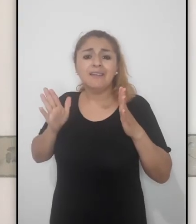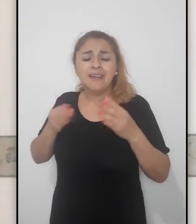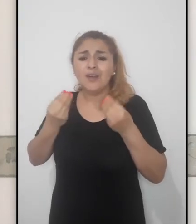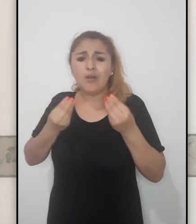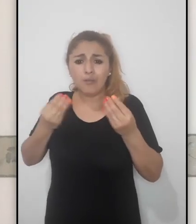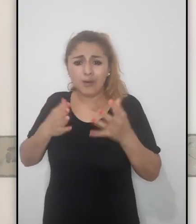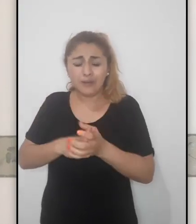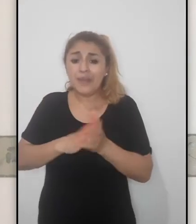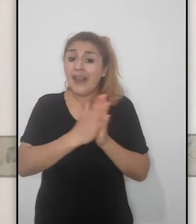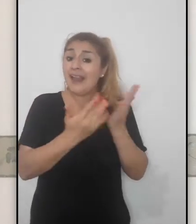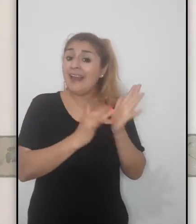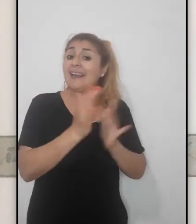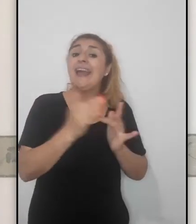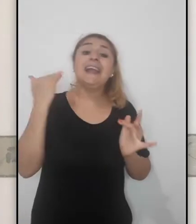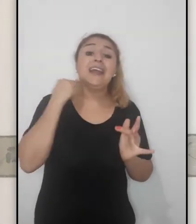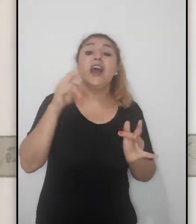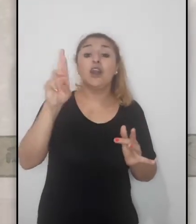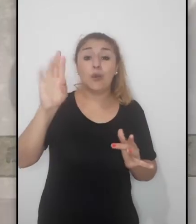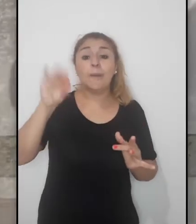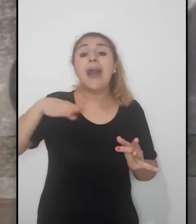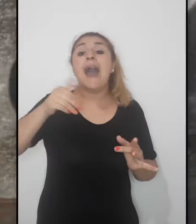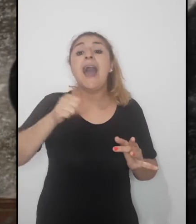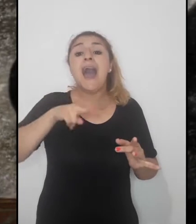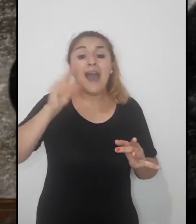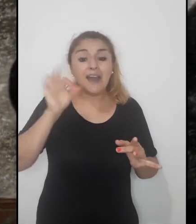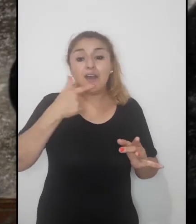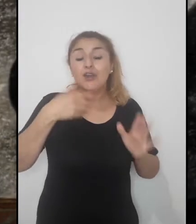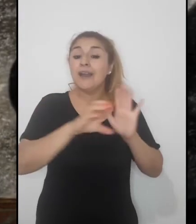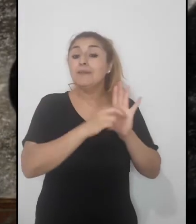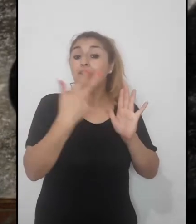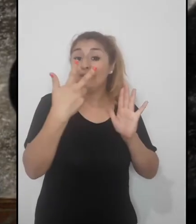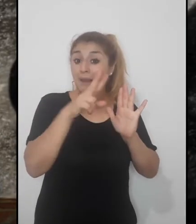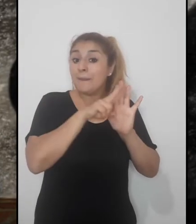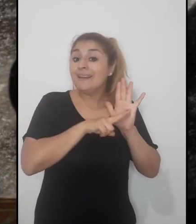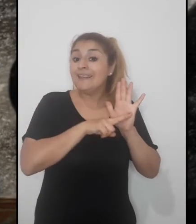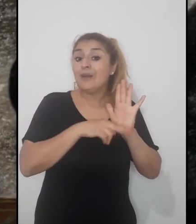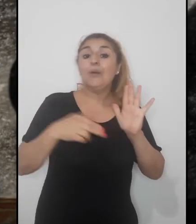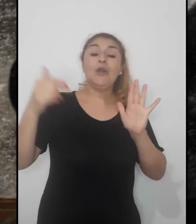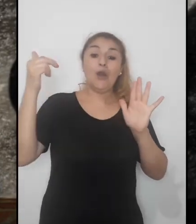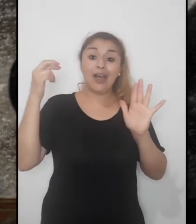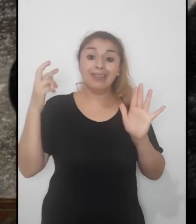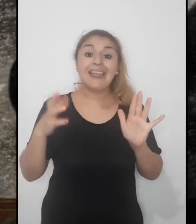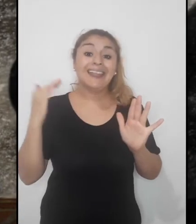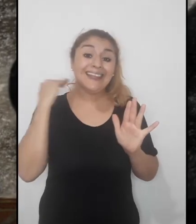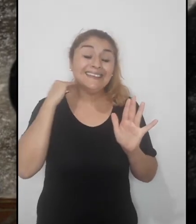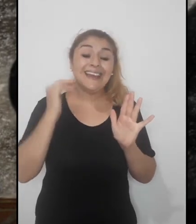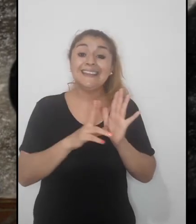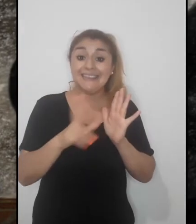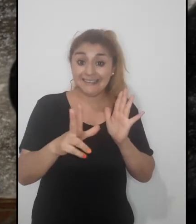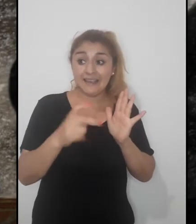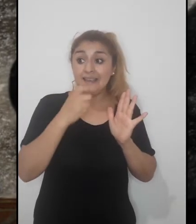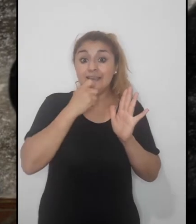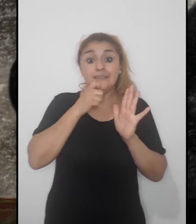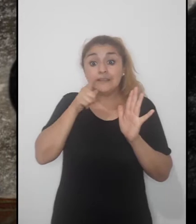y romanos 6 16 dice no no sabes que si te sometes a